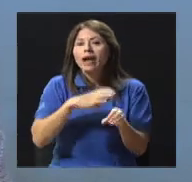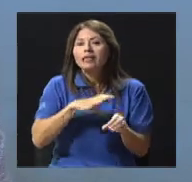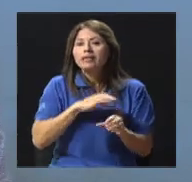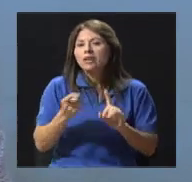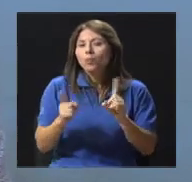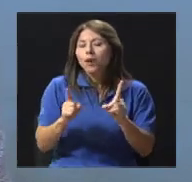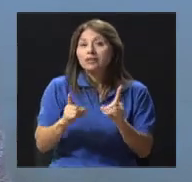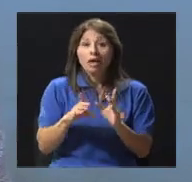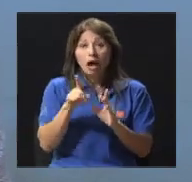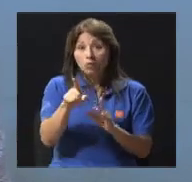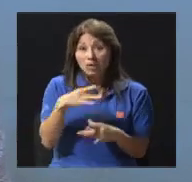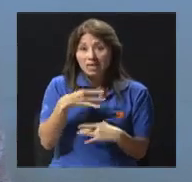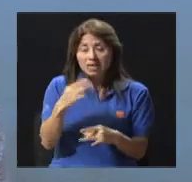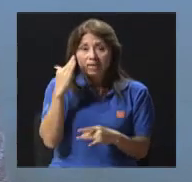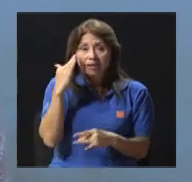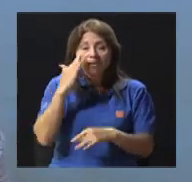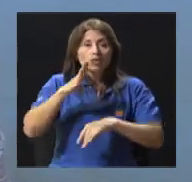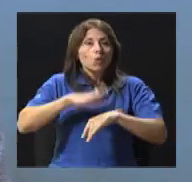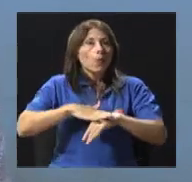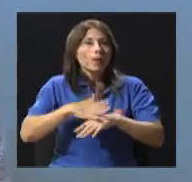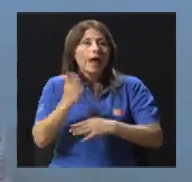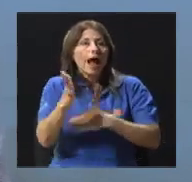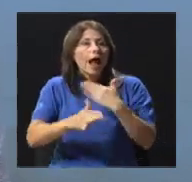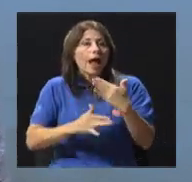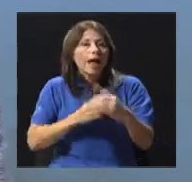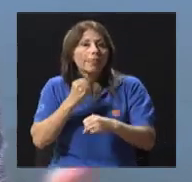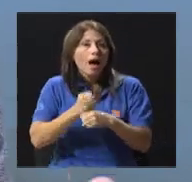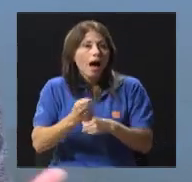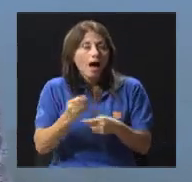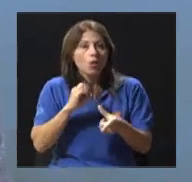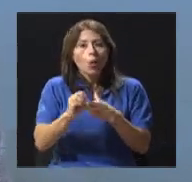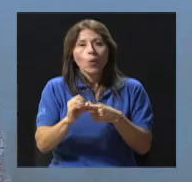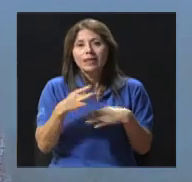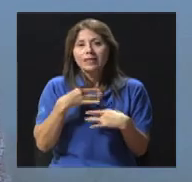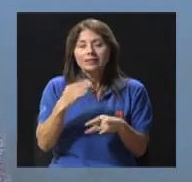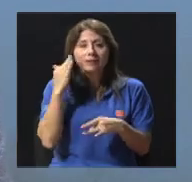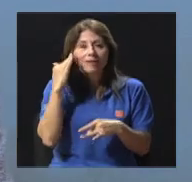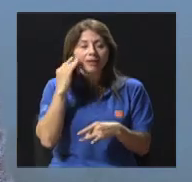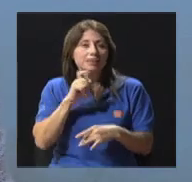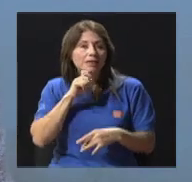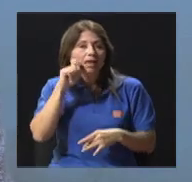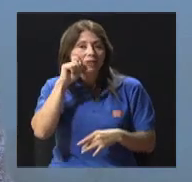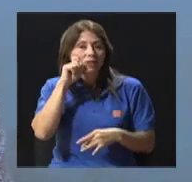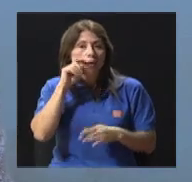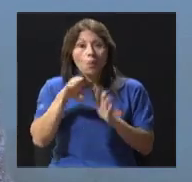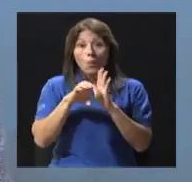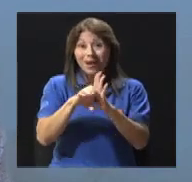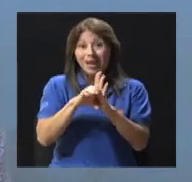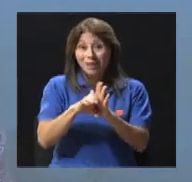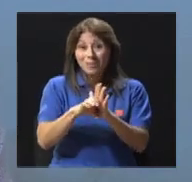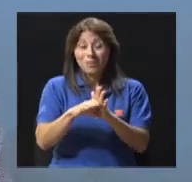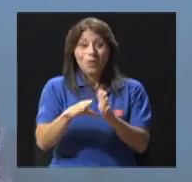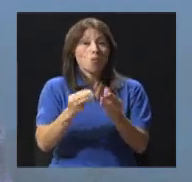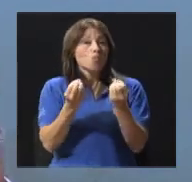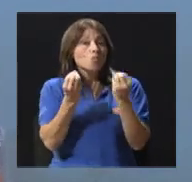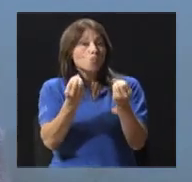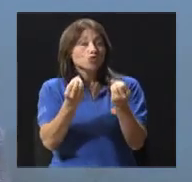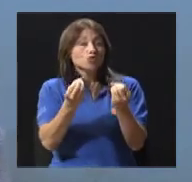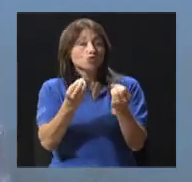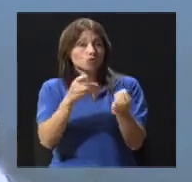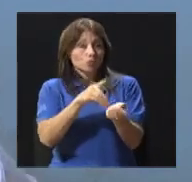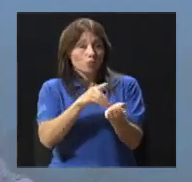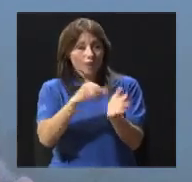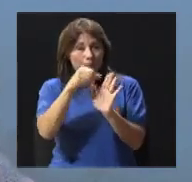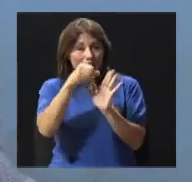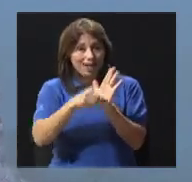para algún tipo específico de cáncer, inclusive dentro de los tipos de cáncer. Por ejemplo, en el caso del estómago, muchos cirujanos les interesa una ubicación, no solamente